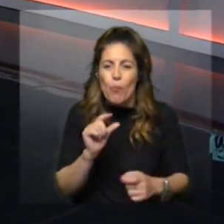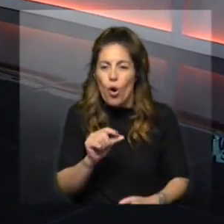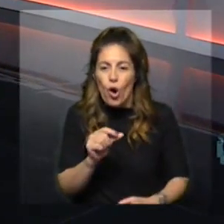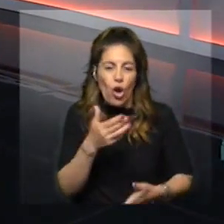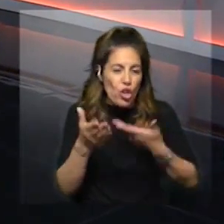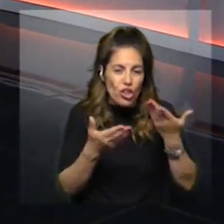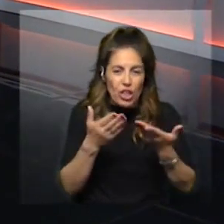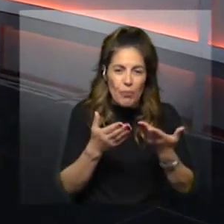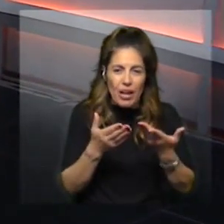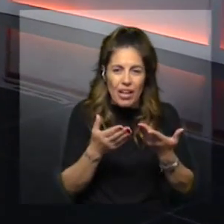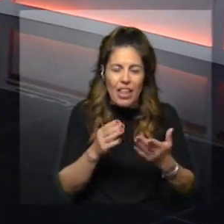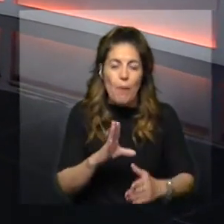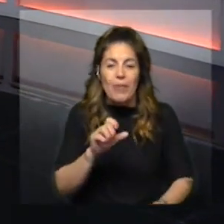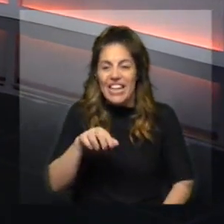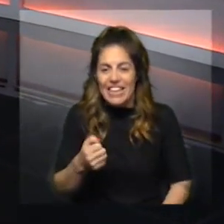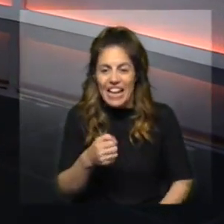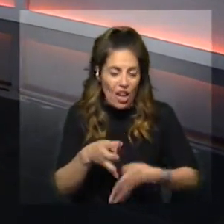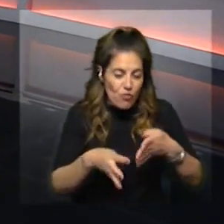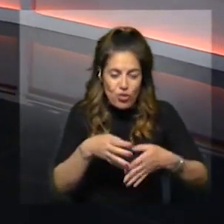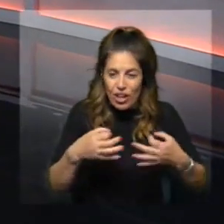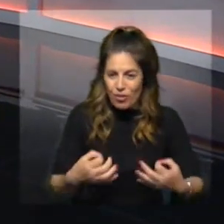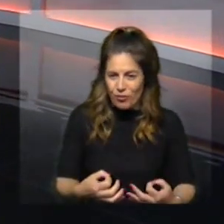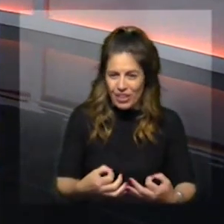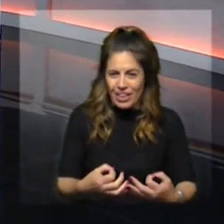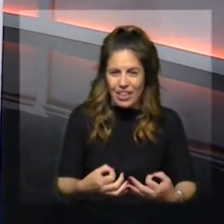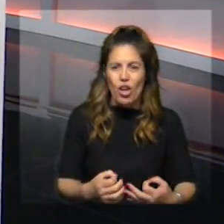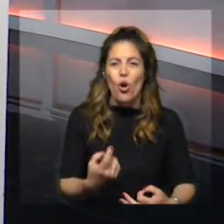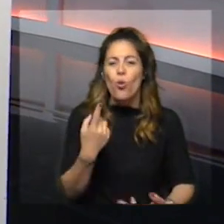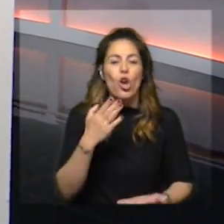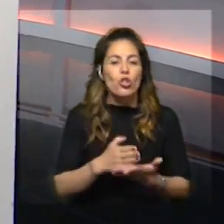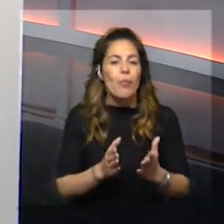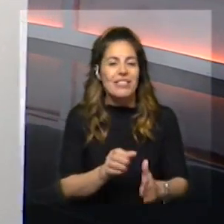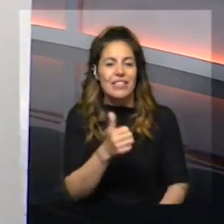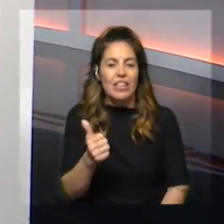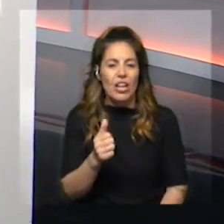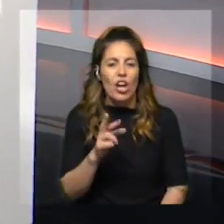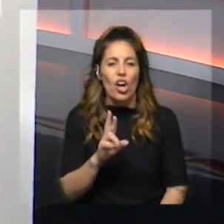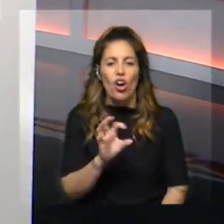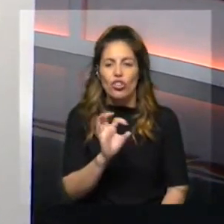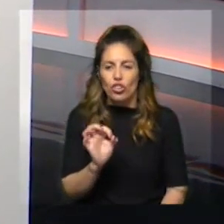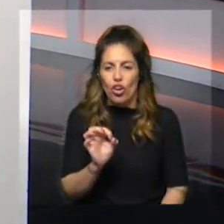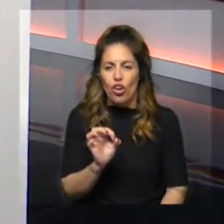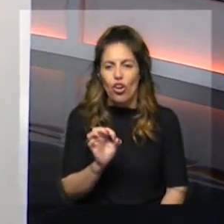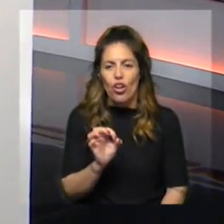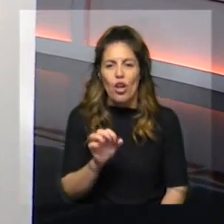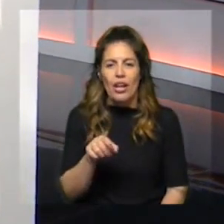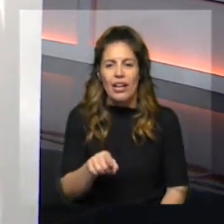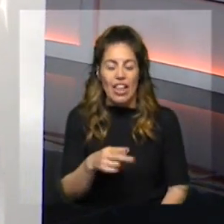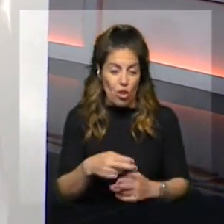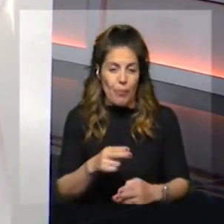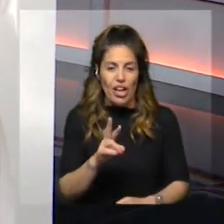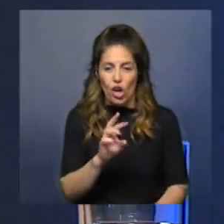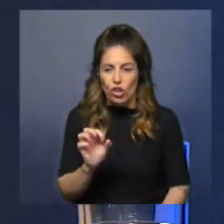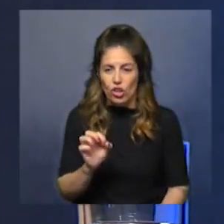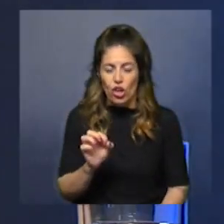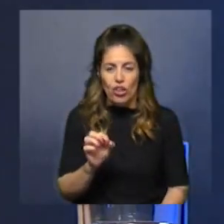de tropical, más que nada de plena, que han funcionado. Bueno, uno de los últimos más exitosos para mí es Roto, de Mariana Bermúdez, que para mí es mi amigo y